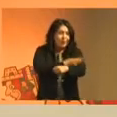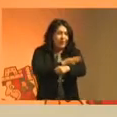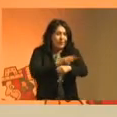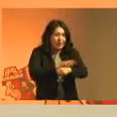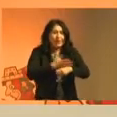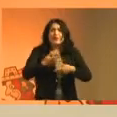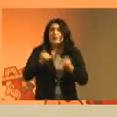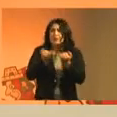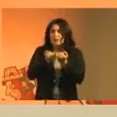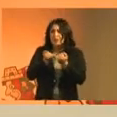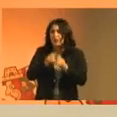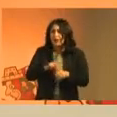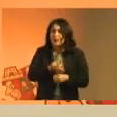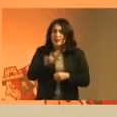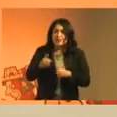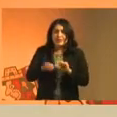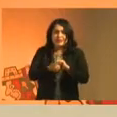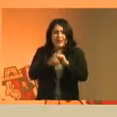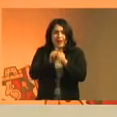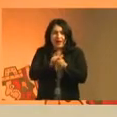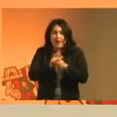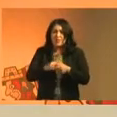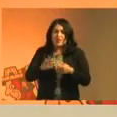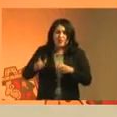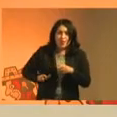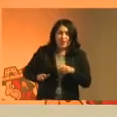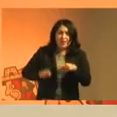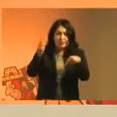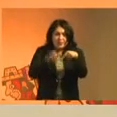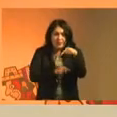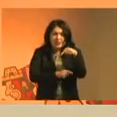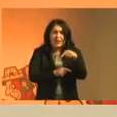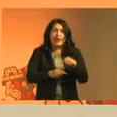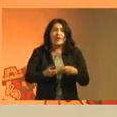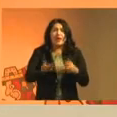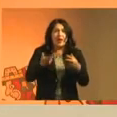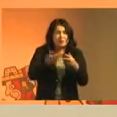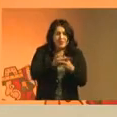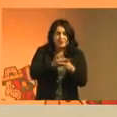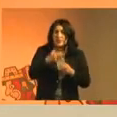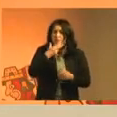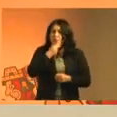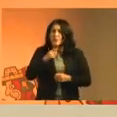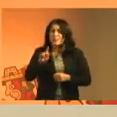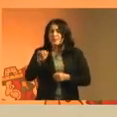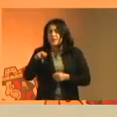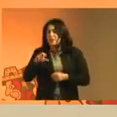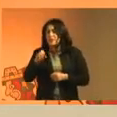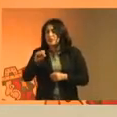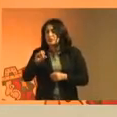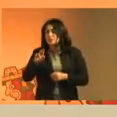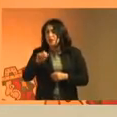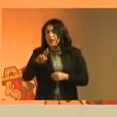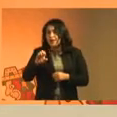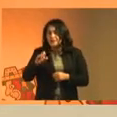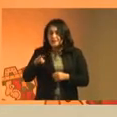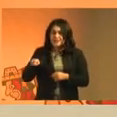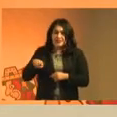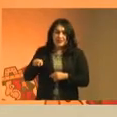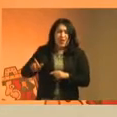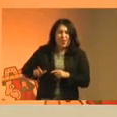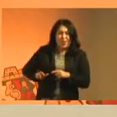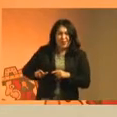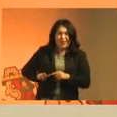de estado de victoriano huerta el asesinato de madero y pino suárez y la imposición de un gobierno militar de un gobierno